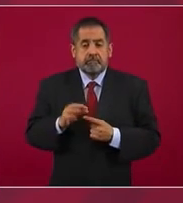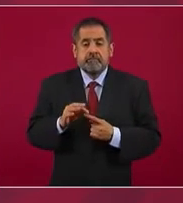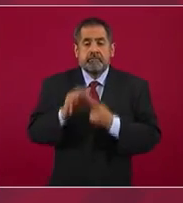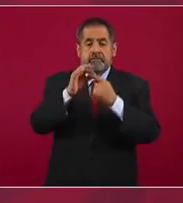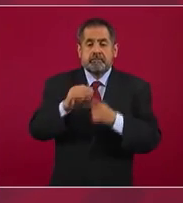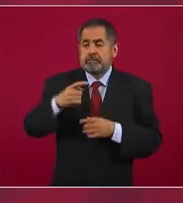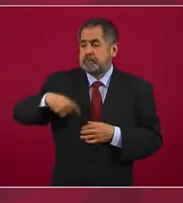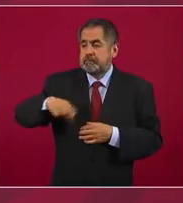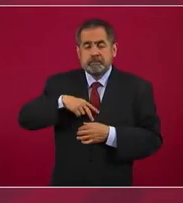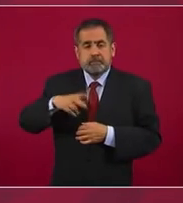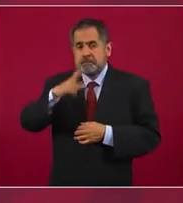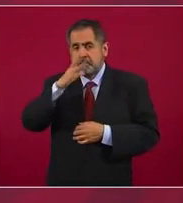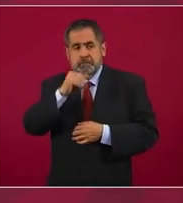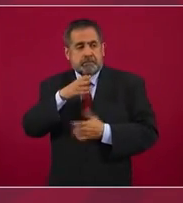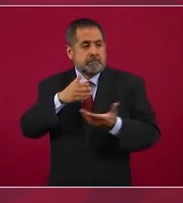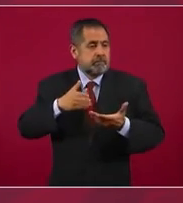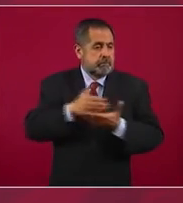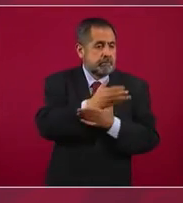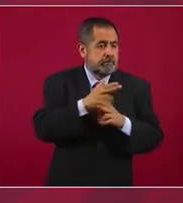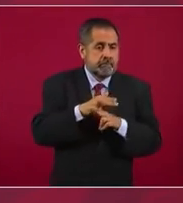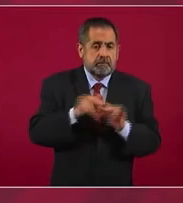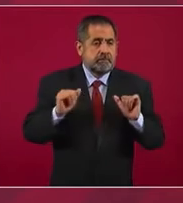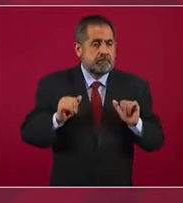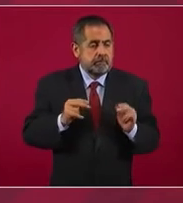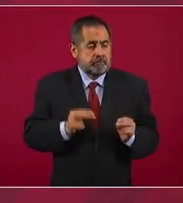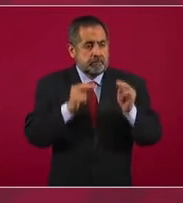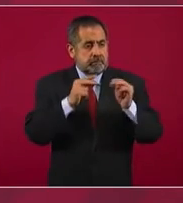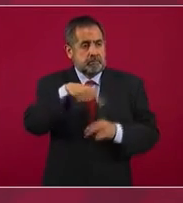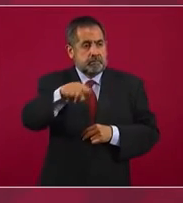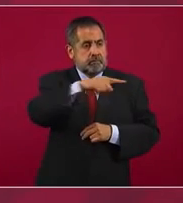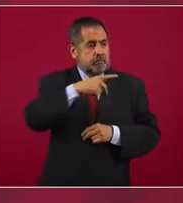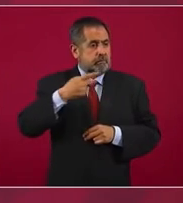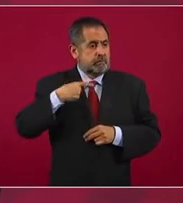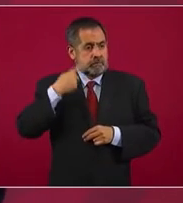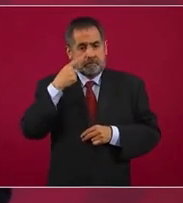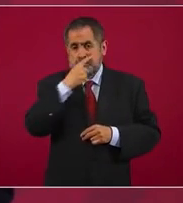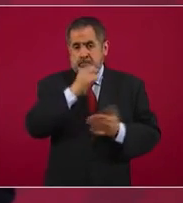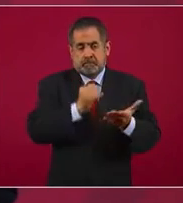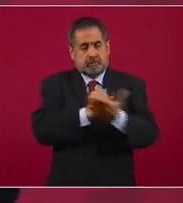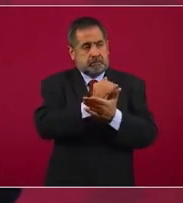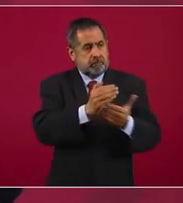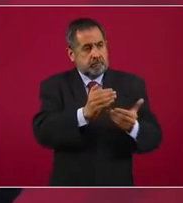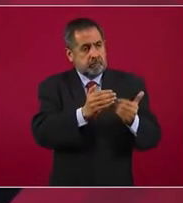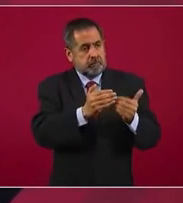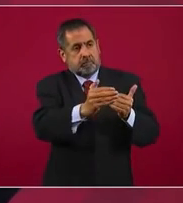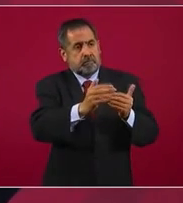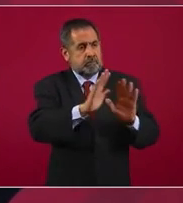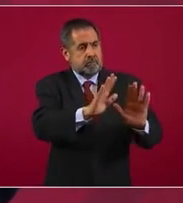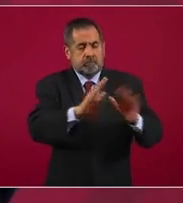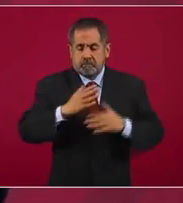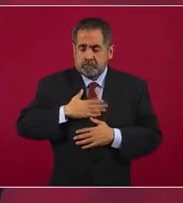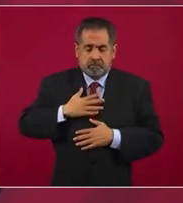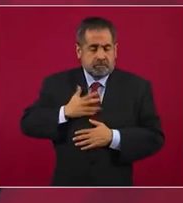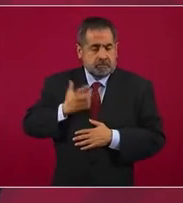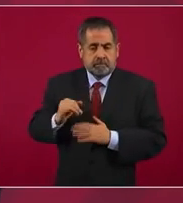el de no intervención y autodeterminación de los